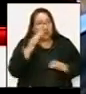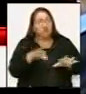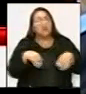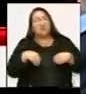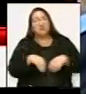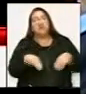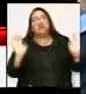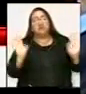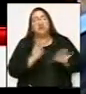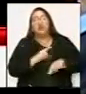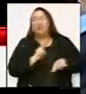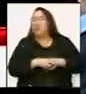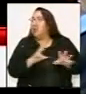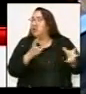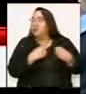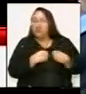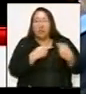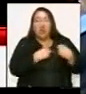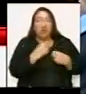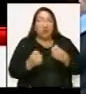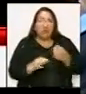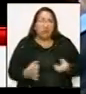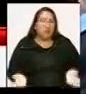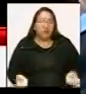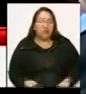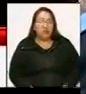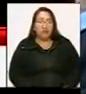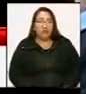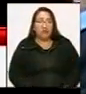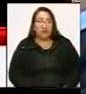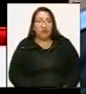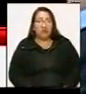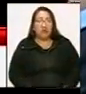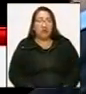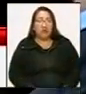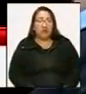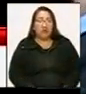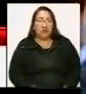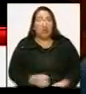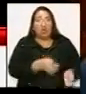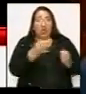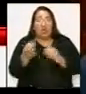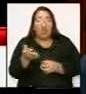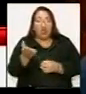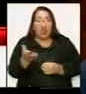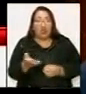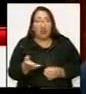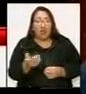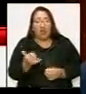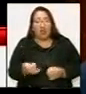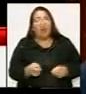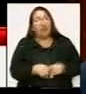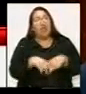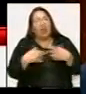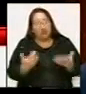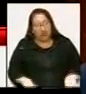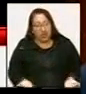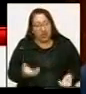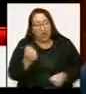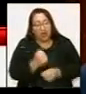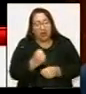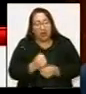y que ellos asumen el costo del transporte, sino que eso evidentemente lo están trasladando. Ahora también a los